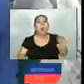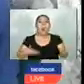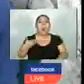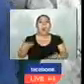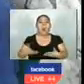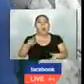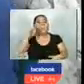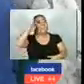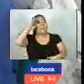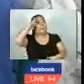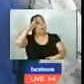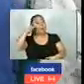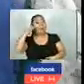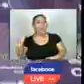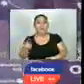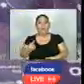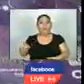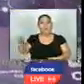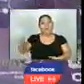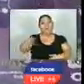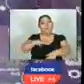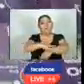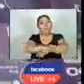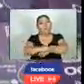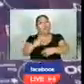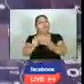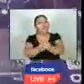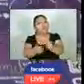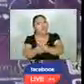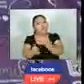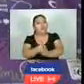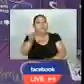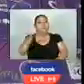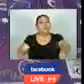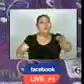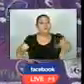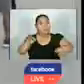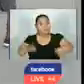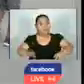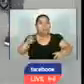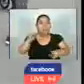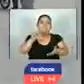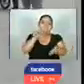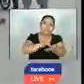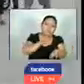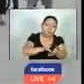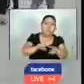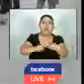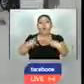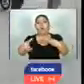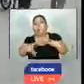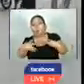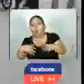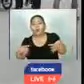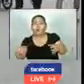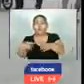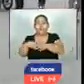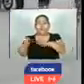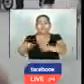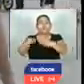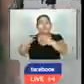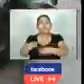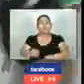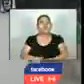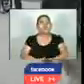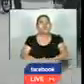lotería falsos, las detenidas en Chalatenango enfrentarán la justicia por los delitos de estafa, hurto y agrupaciones ilícitas.